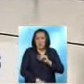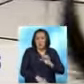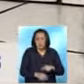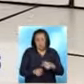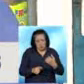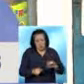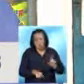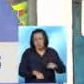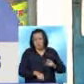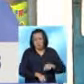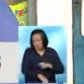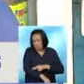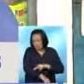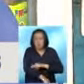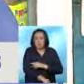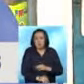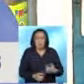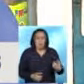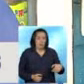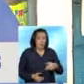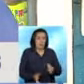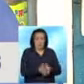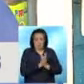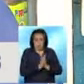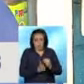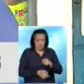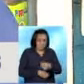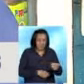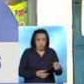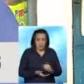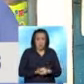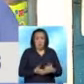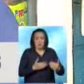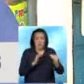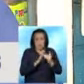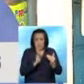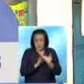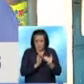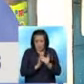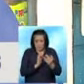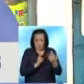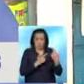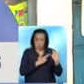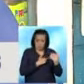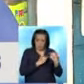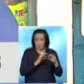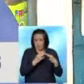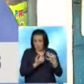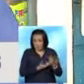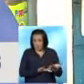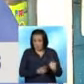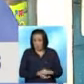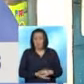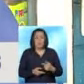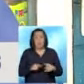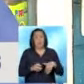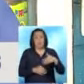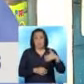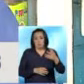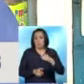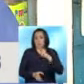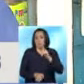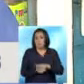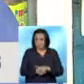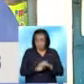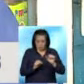un tratamiento. Lo que nosotros pedimos para ellos básicamente es un hogar responsable, ¿no? Y que más adelante se